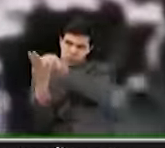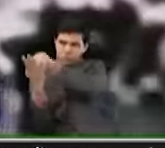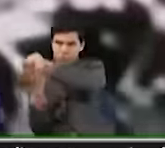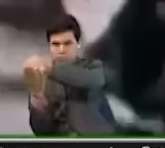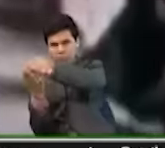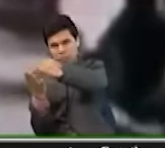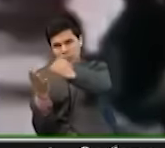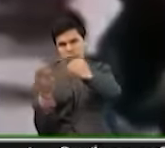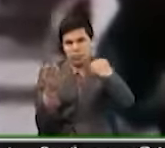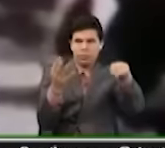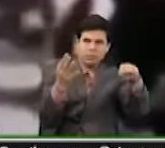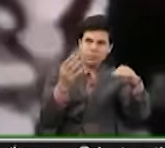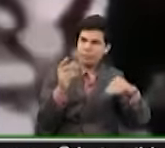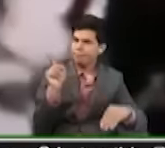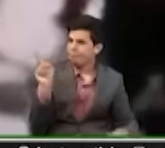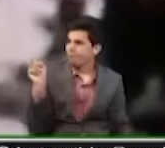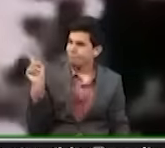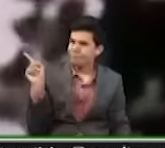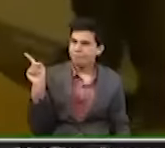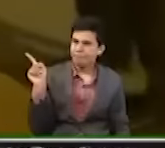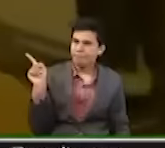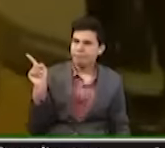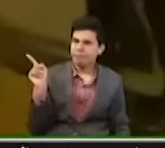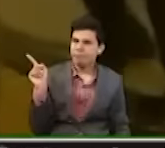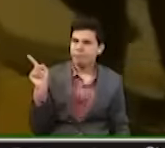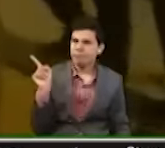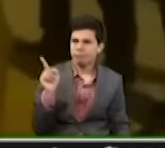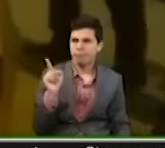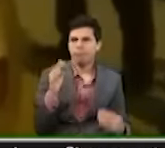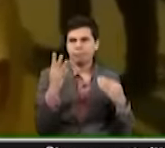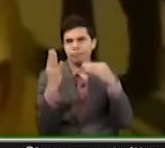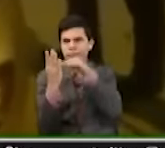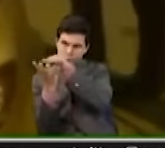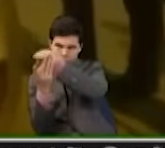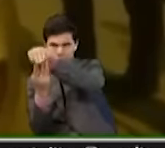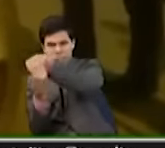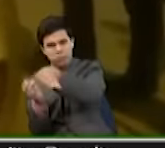al andén y ahí es donde efectúa y hace el accidente de estas 4 personas.